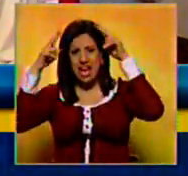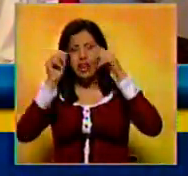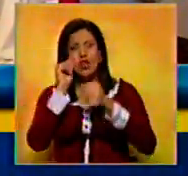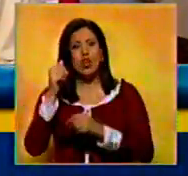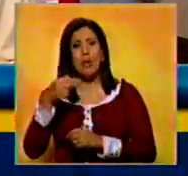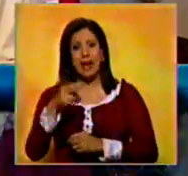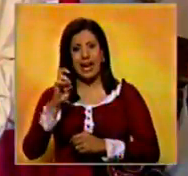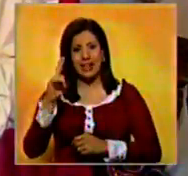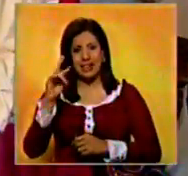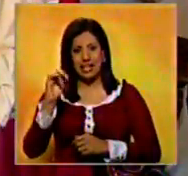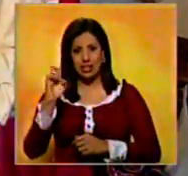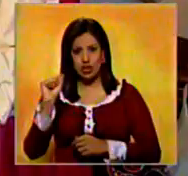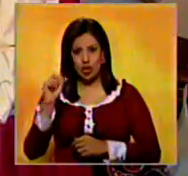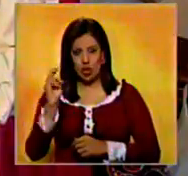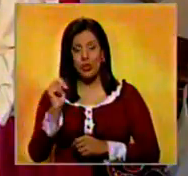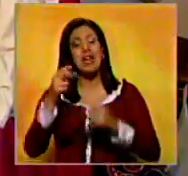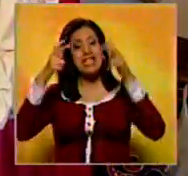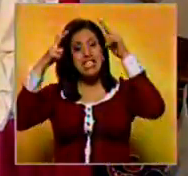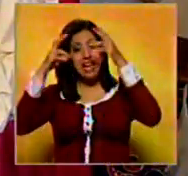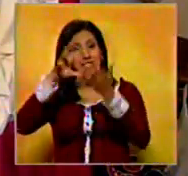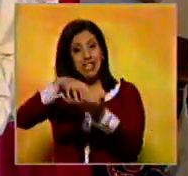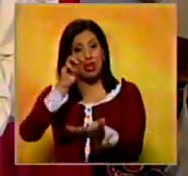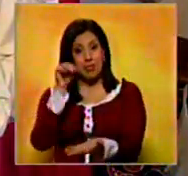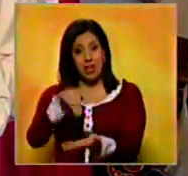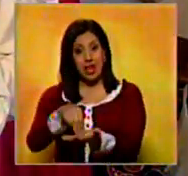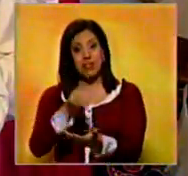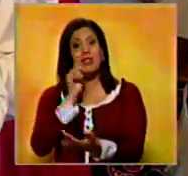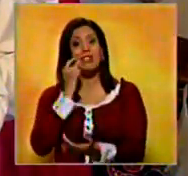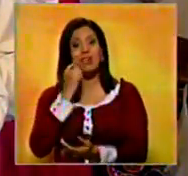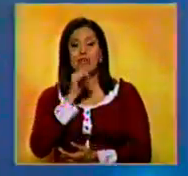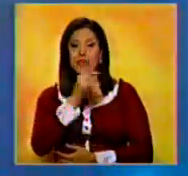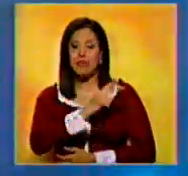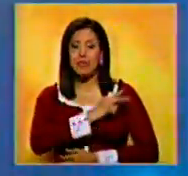Ernesto Herrera en estado Miranda Santiago Gutiérrez noticiero venevisión